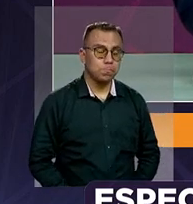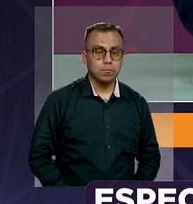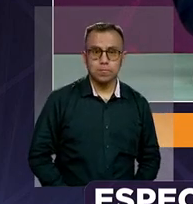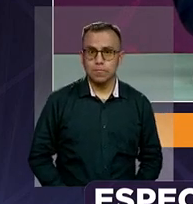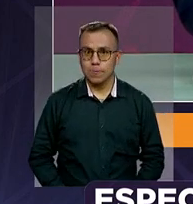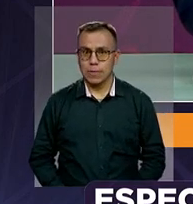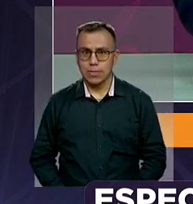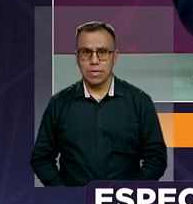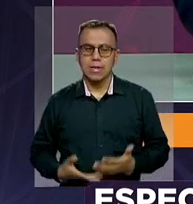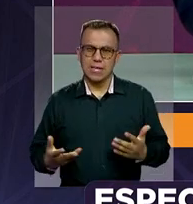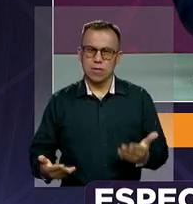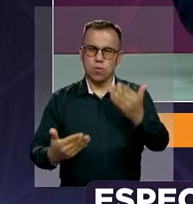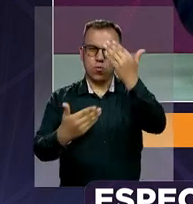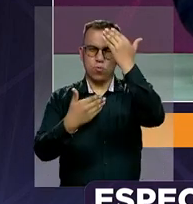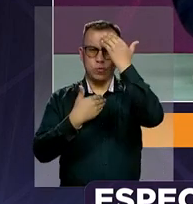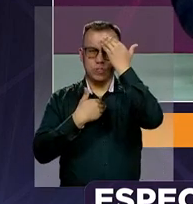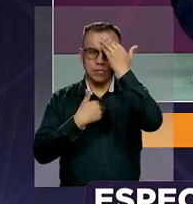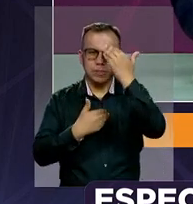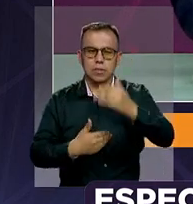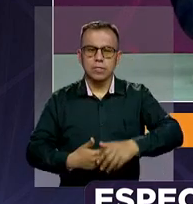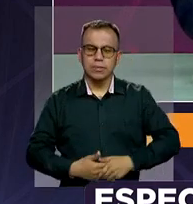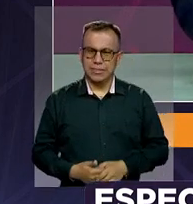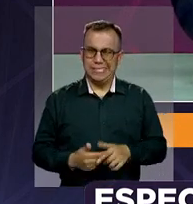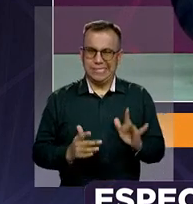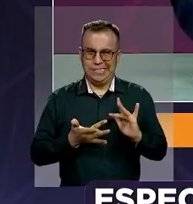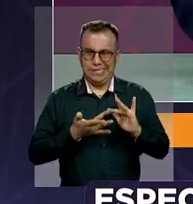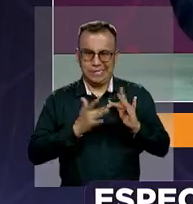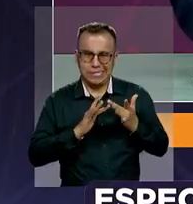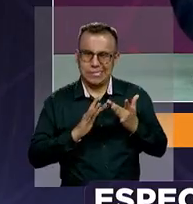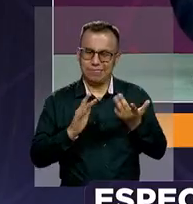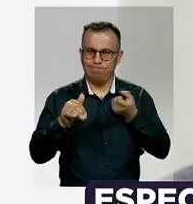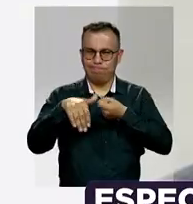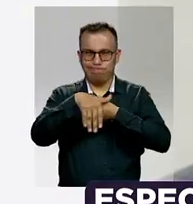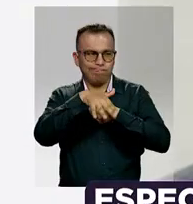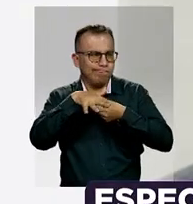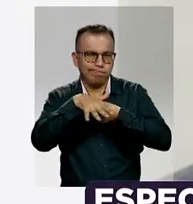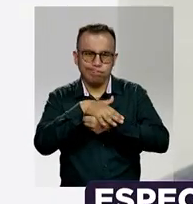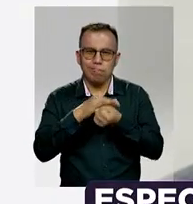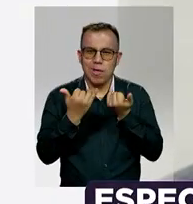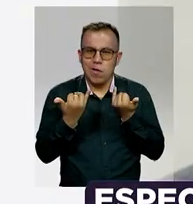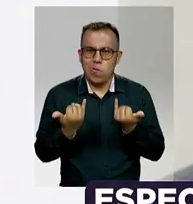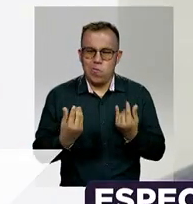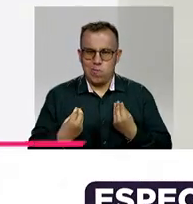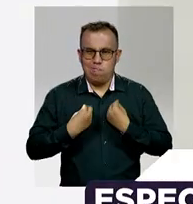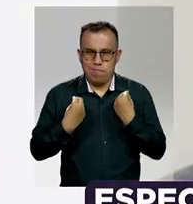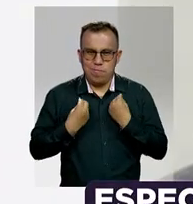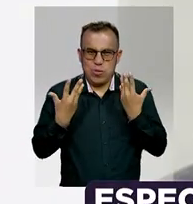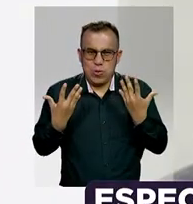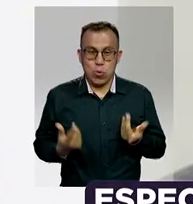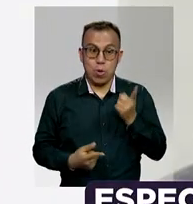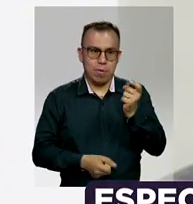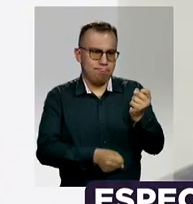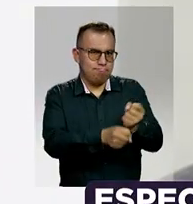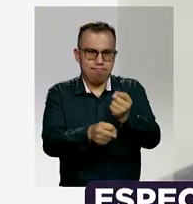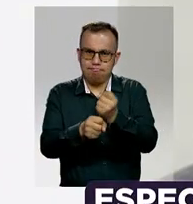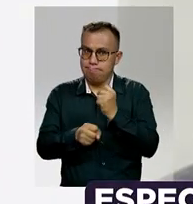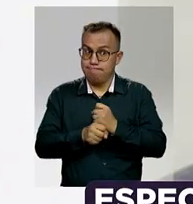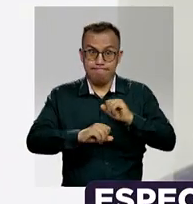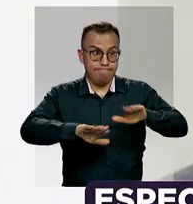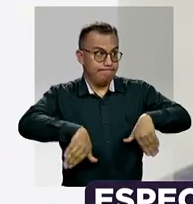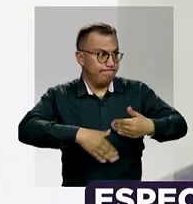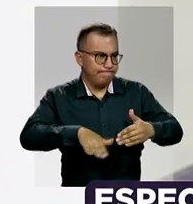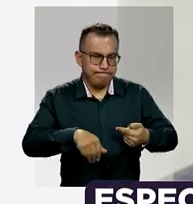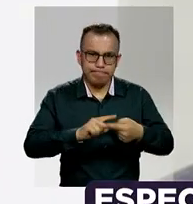que conscientes de este dolor, de esta tragedia que se está viviendo a través del desempleo, a través de personas